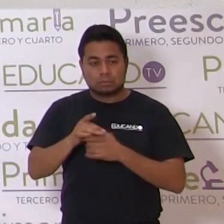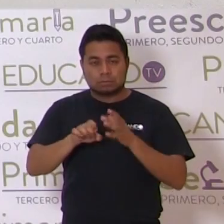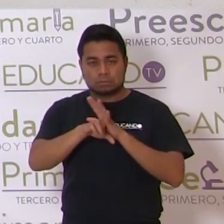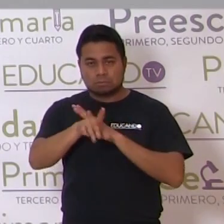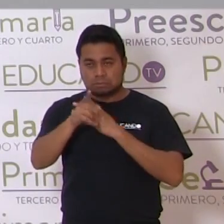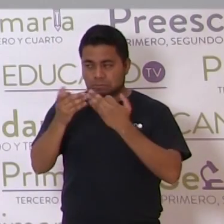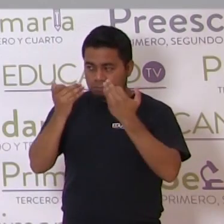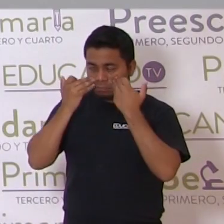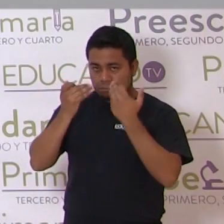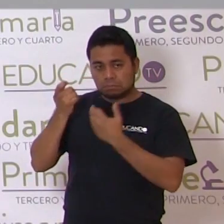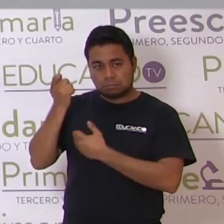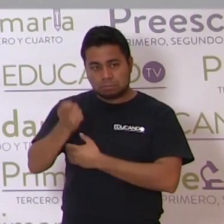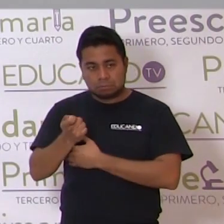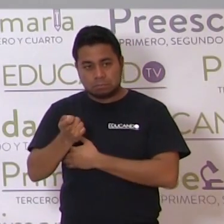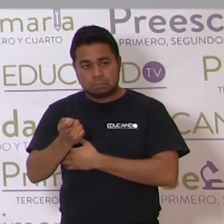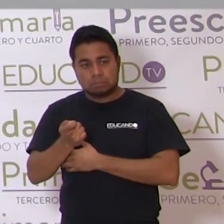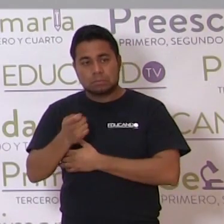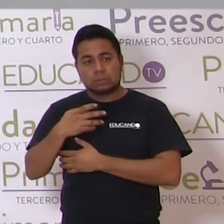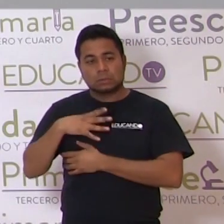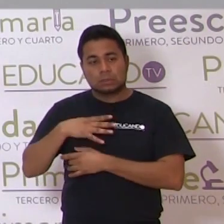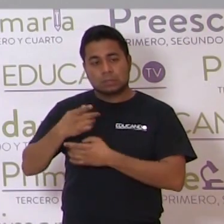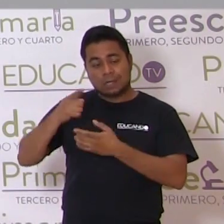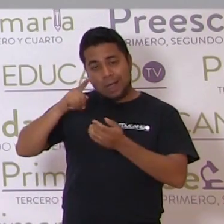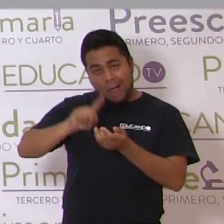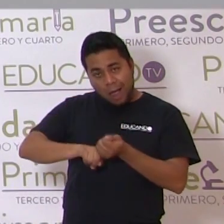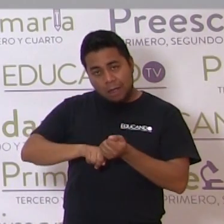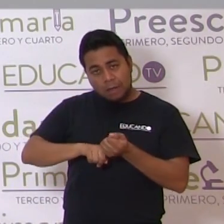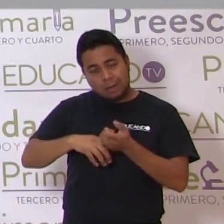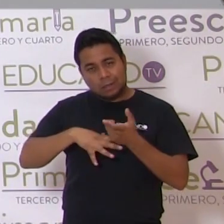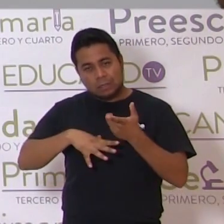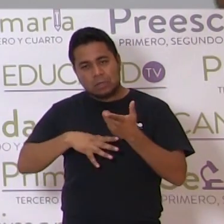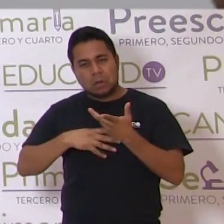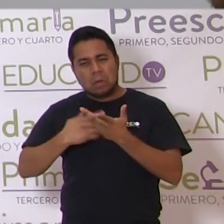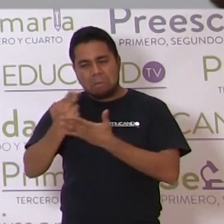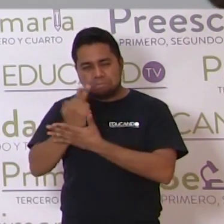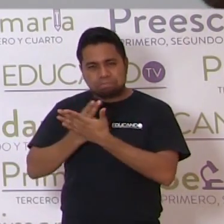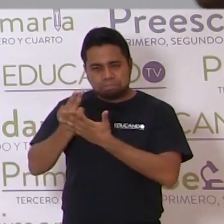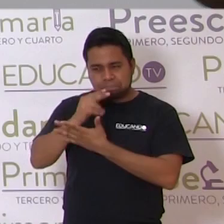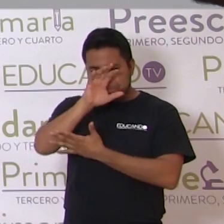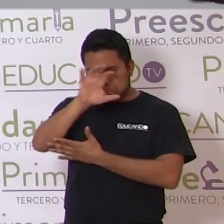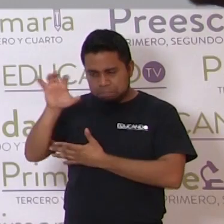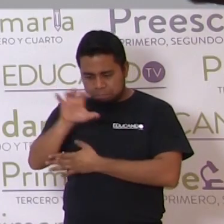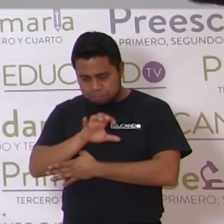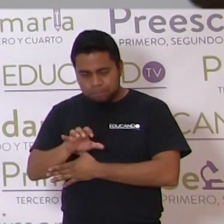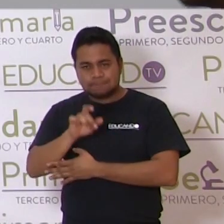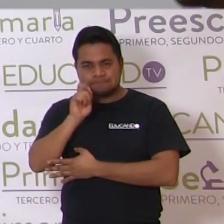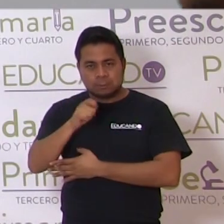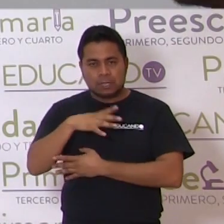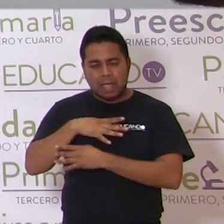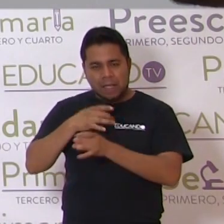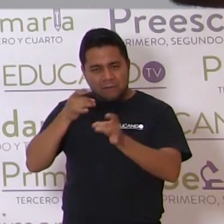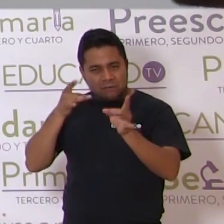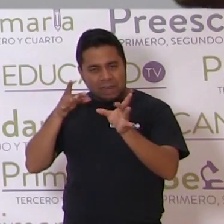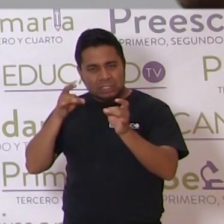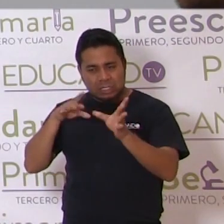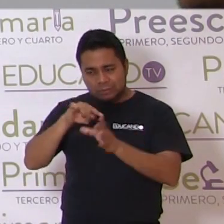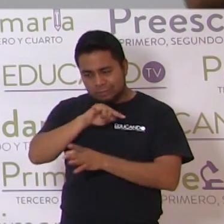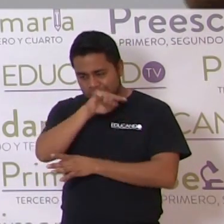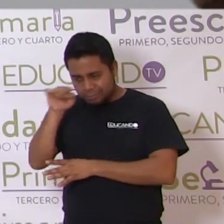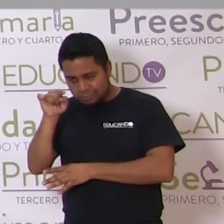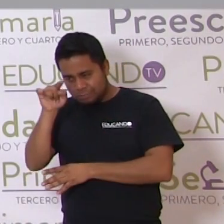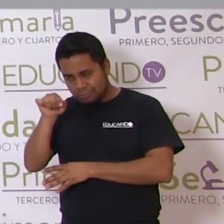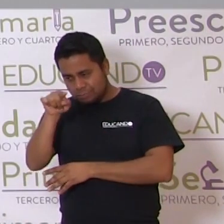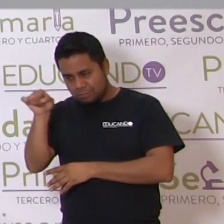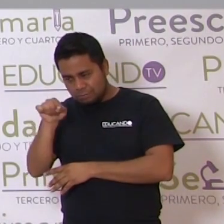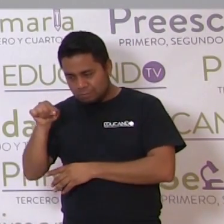pueden dar cuenta en este diagrama que está aquí, vemos estas flechas